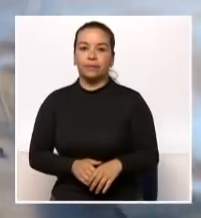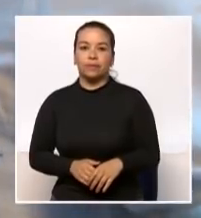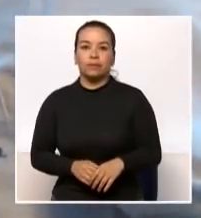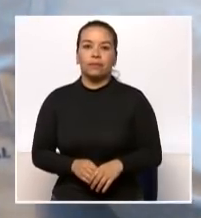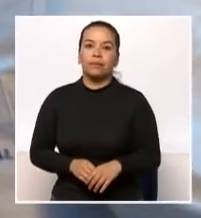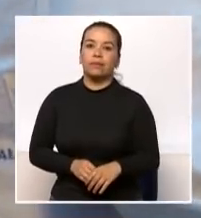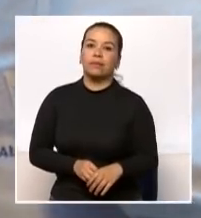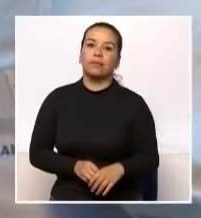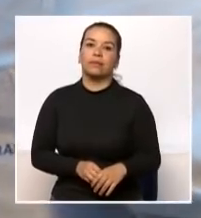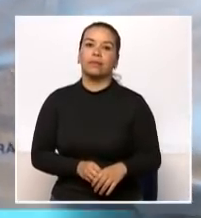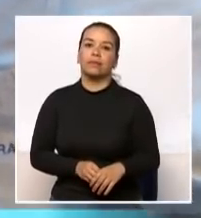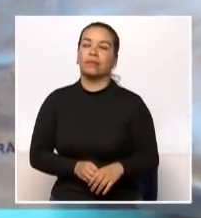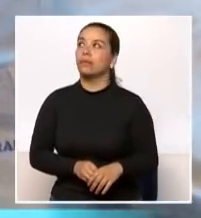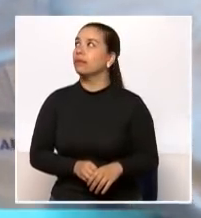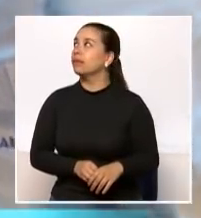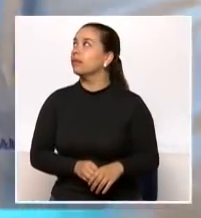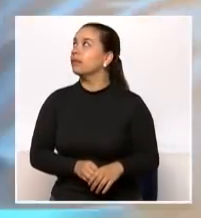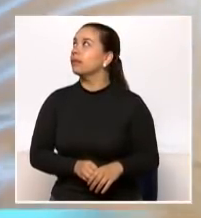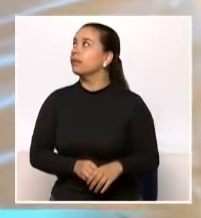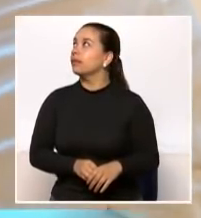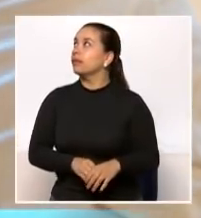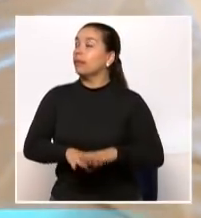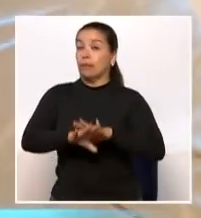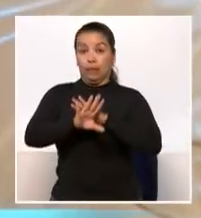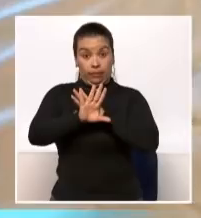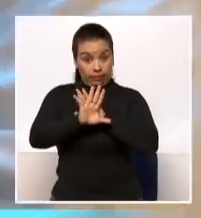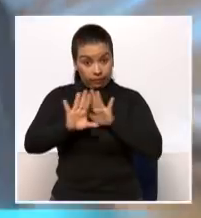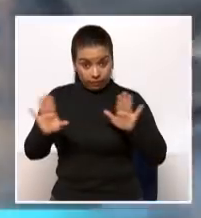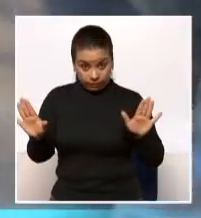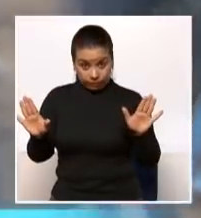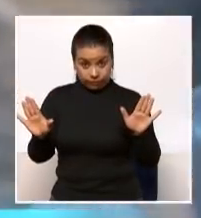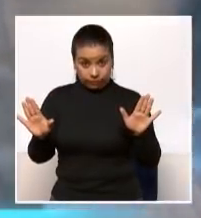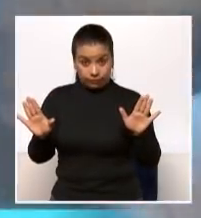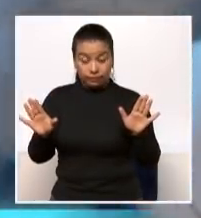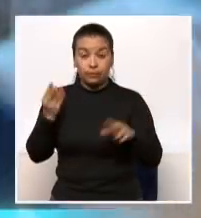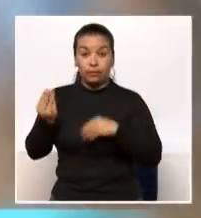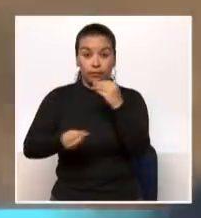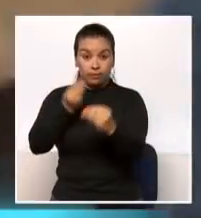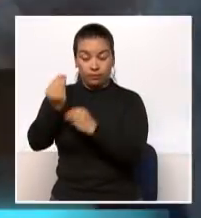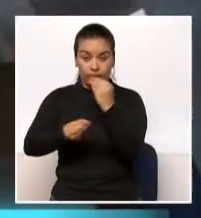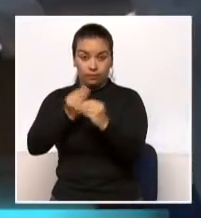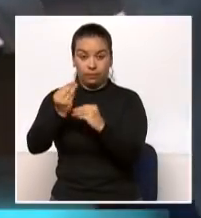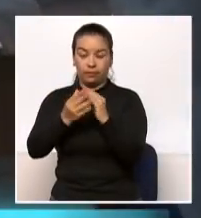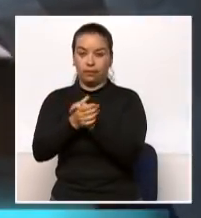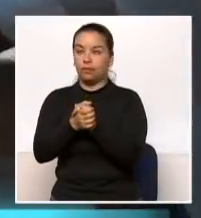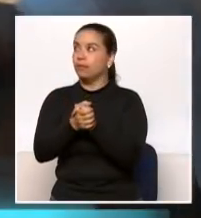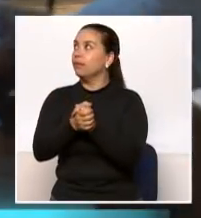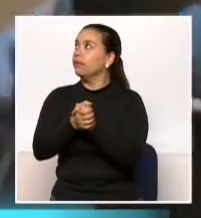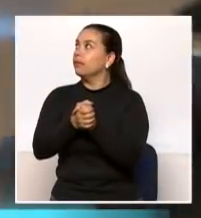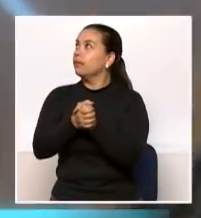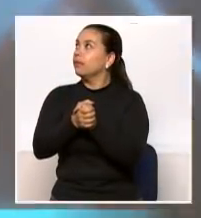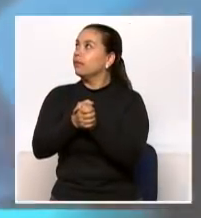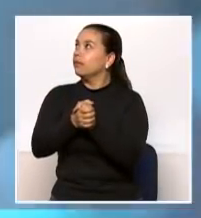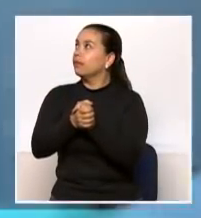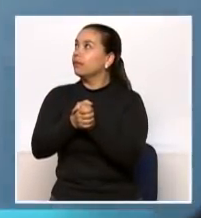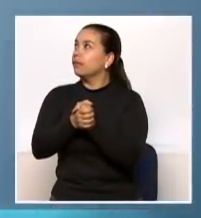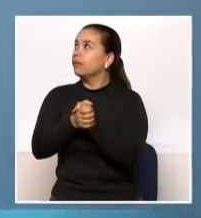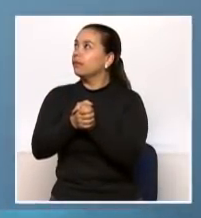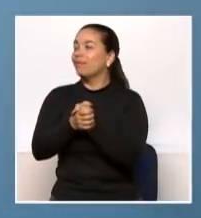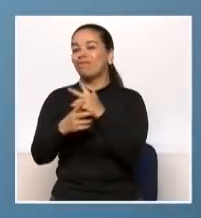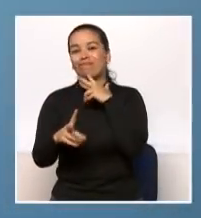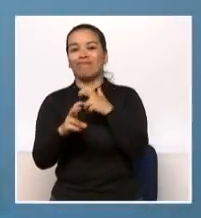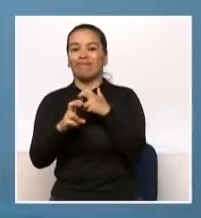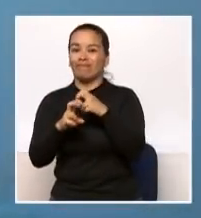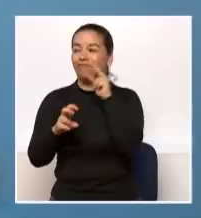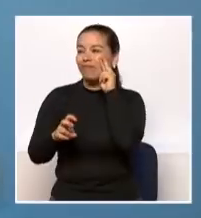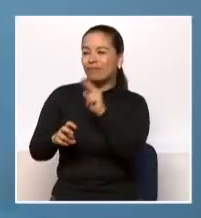Bueno, después de haber evaluado el hígado, vamos a ver el epigastrio y ahí vamos a observar el páncreas. En él va a estar un poco difícil de ver porque él es